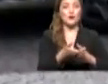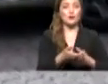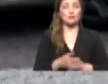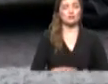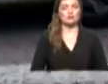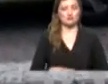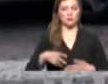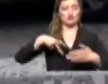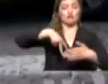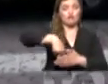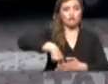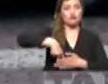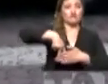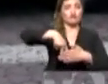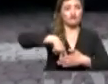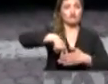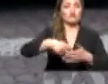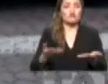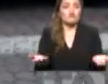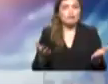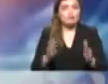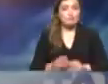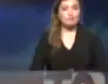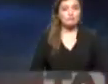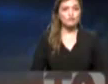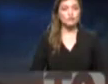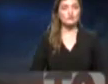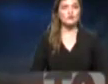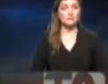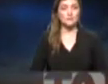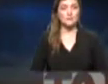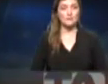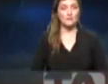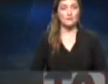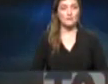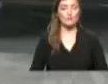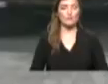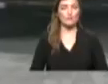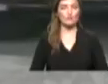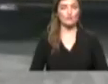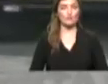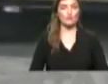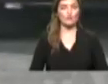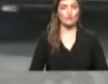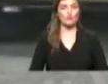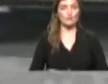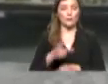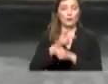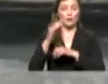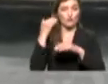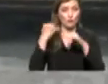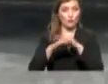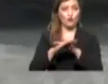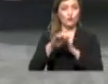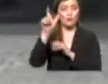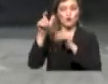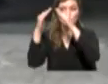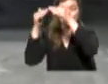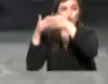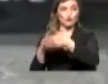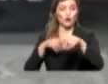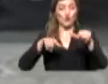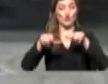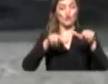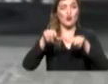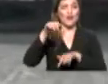obstaculizando así el paso de los peatones. Este video nos envía uno de los moradores del sector